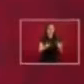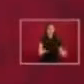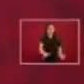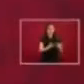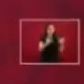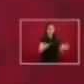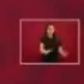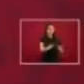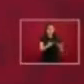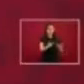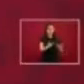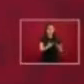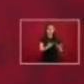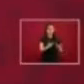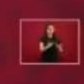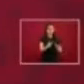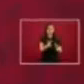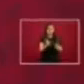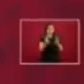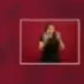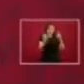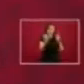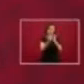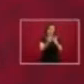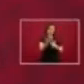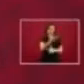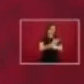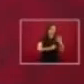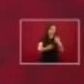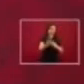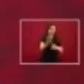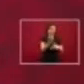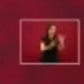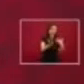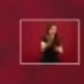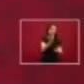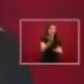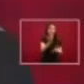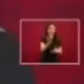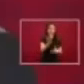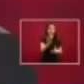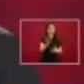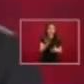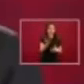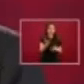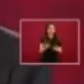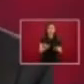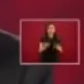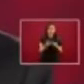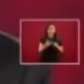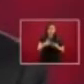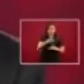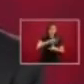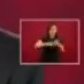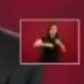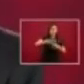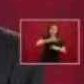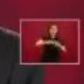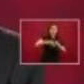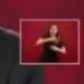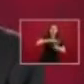en encuestas, las que hace Gallup internacionalmente, en un panel que tiene de 28 países, o las que hace